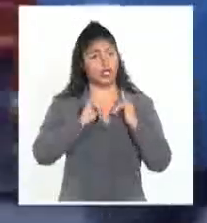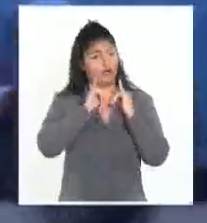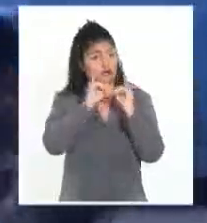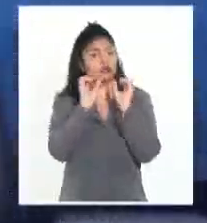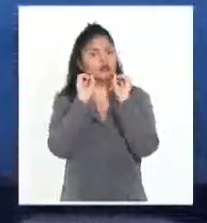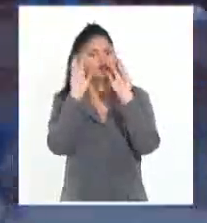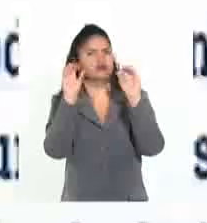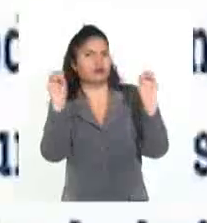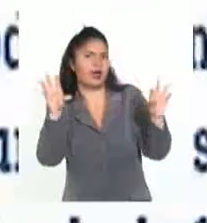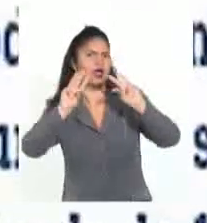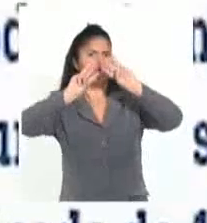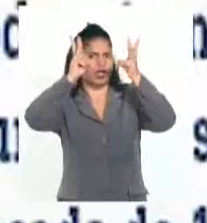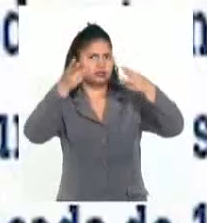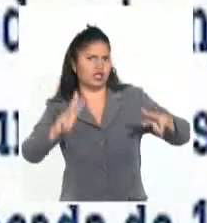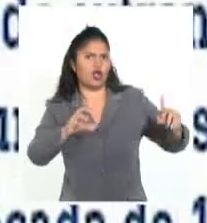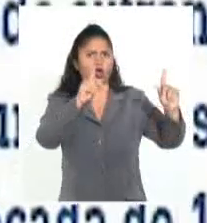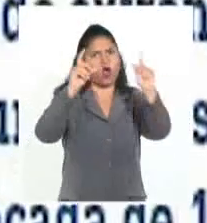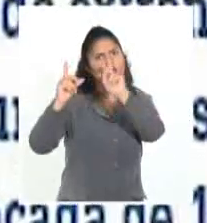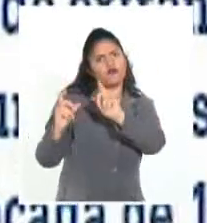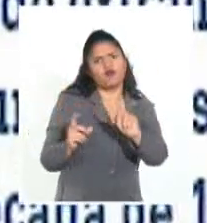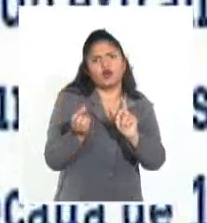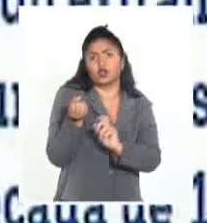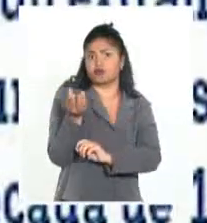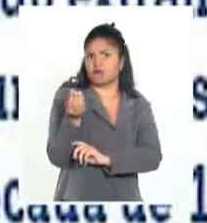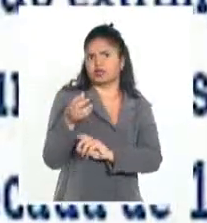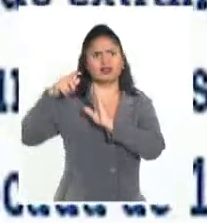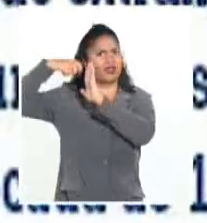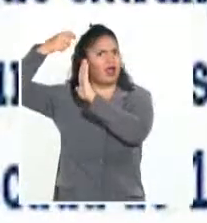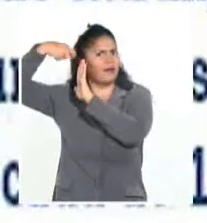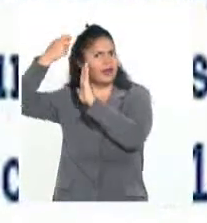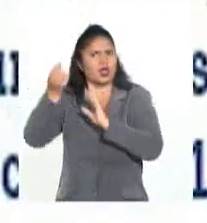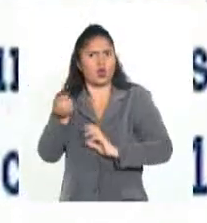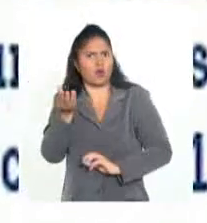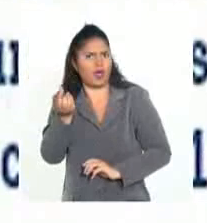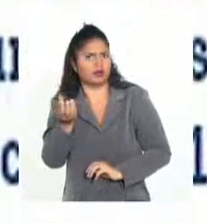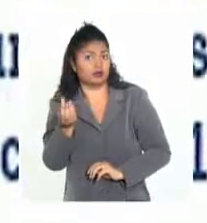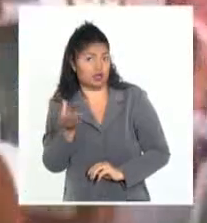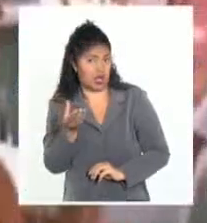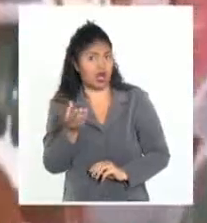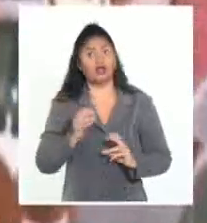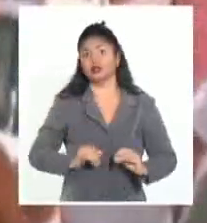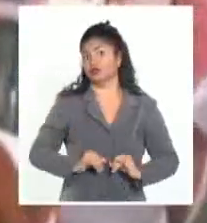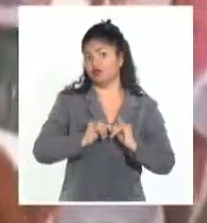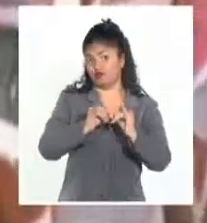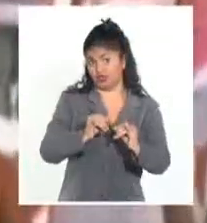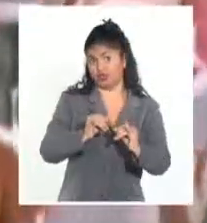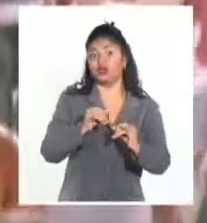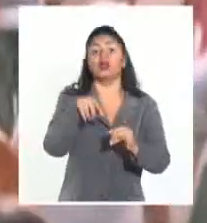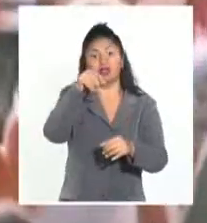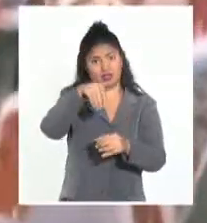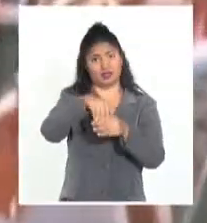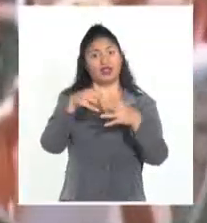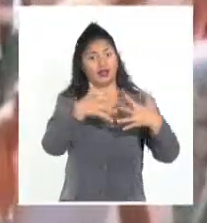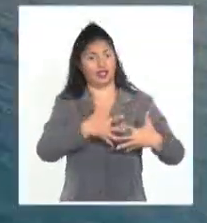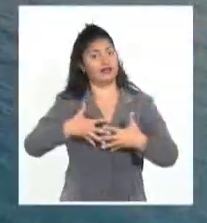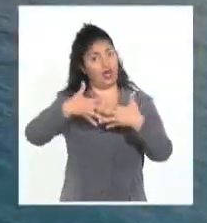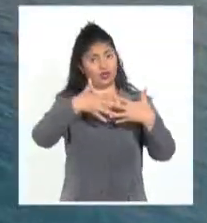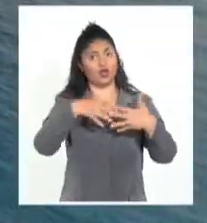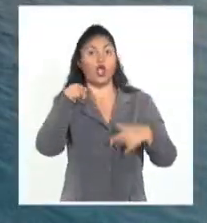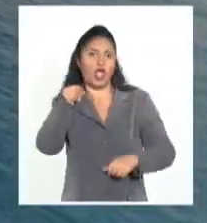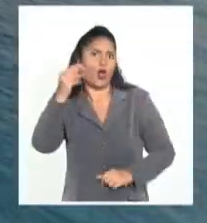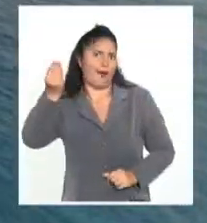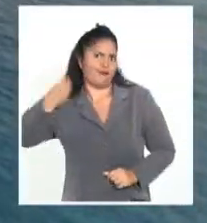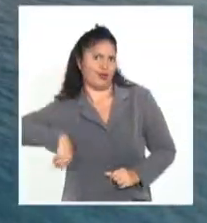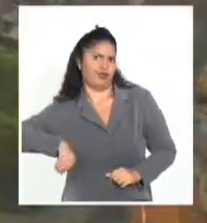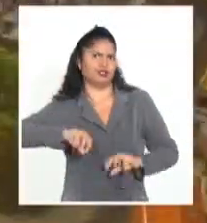medios de prensa internacionales durante las 24 horas, la maquinaria terrorista miamense utiliza ese canal para convocar al